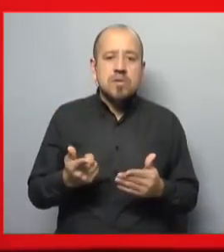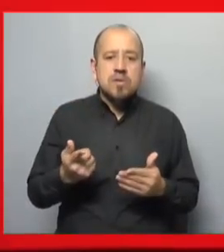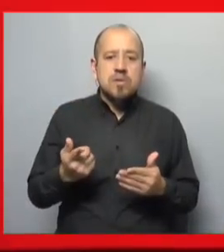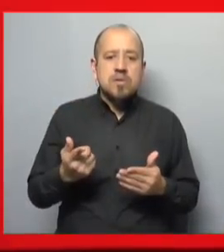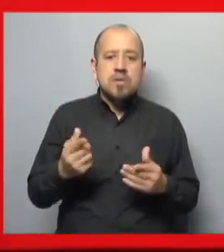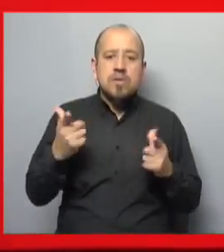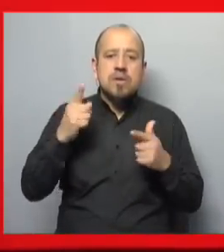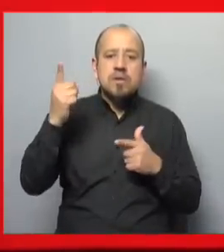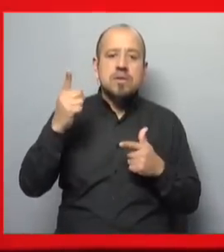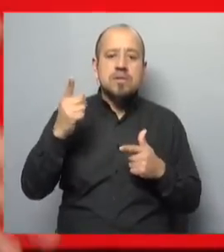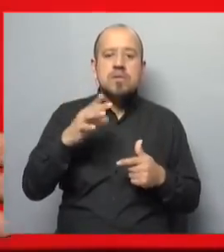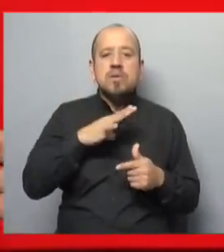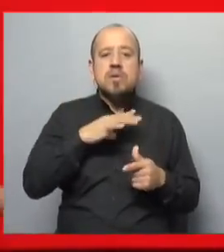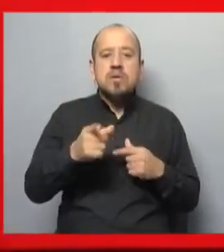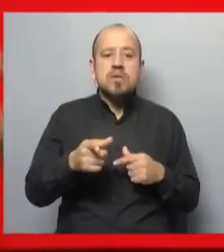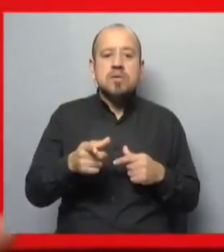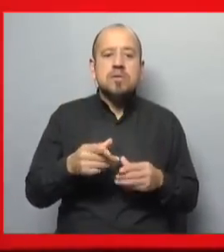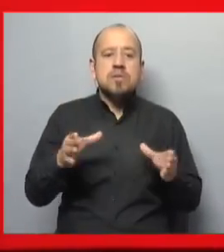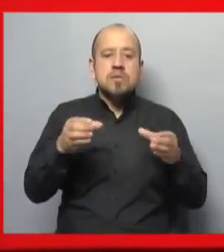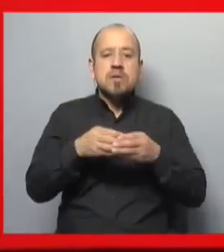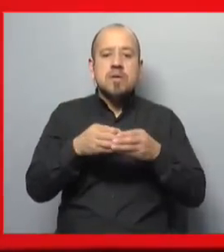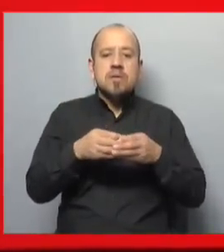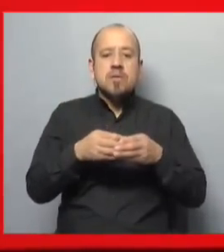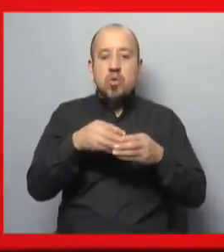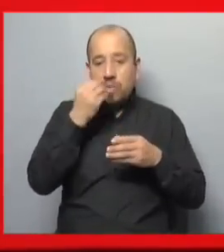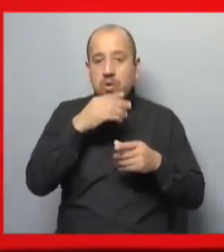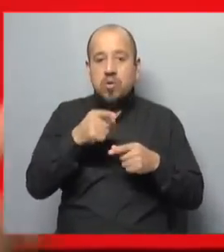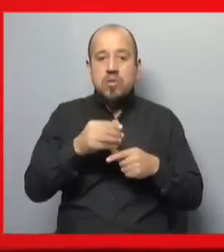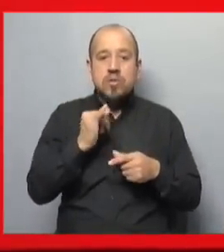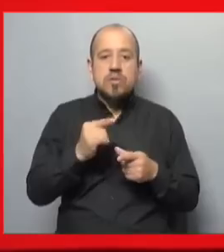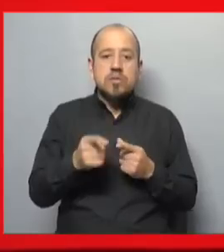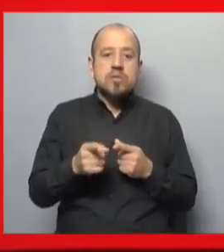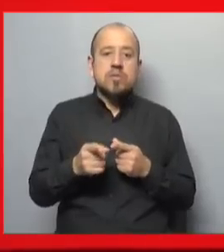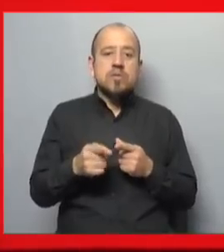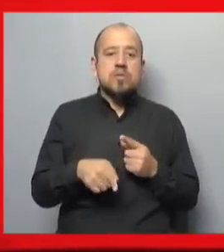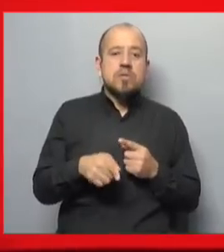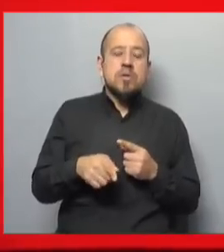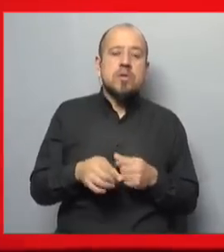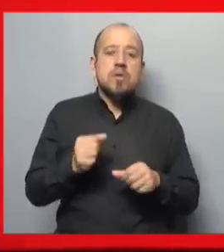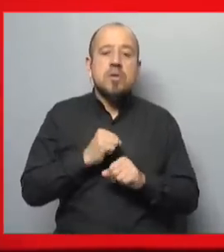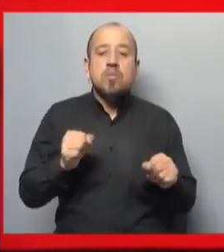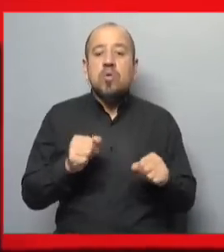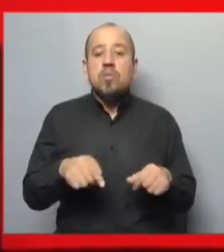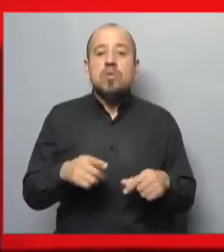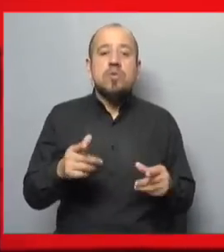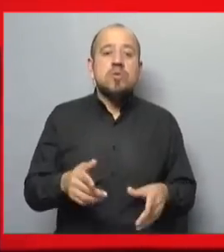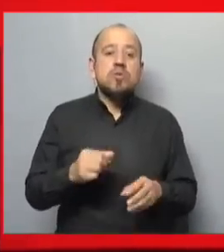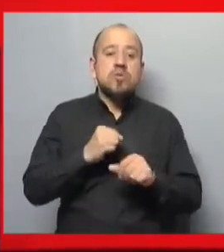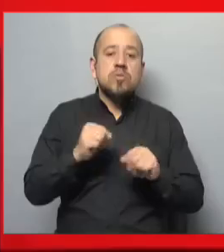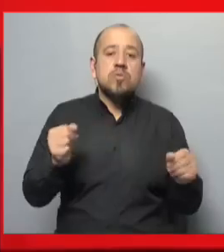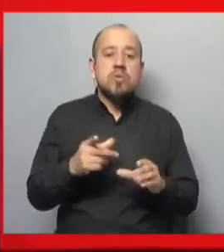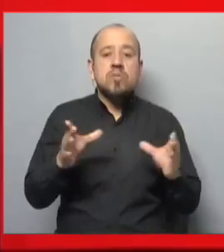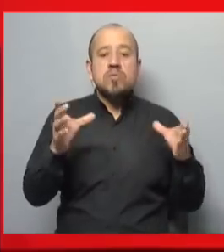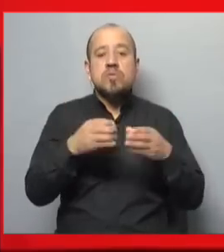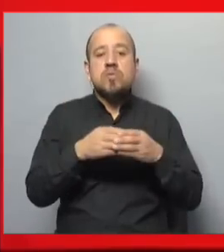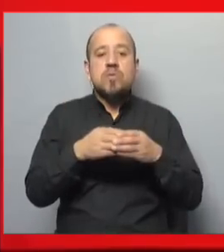lado lo que tenés es a ese equipo lo mejoras claro efe es lo que no podemos hacer nosotros ni siquiera somos capaces de sostener algo